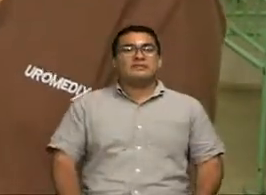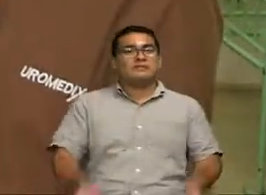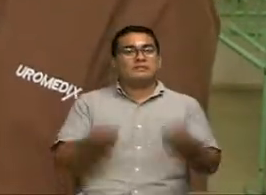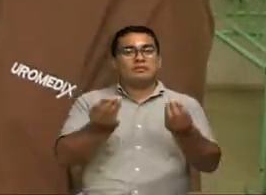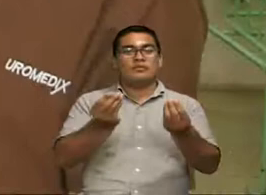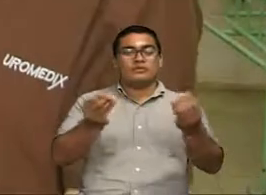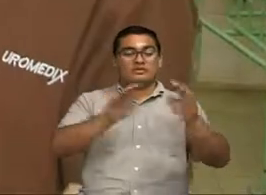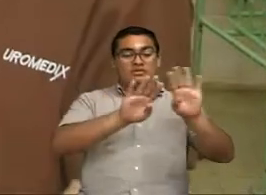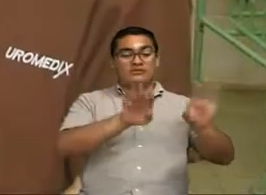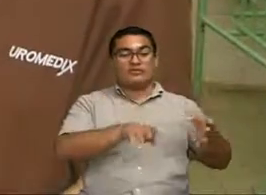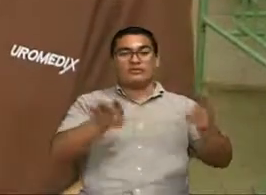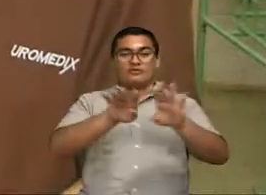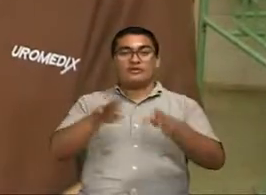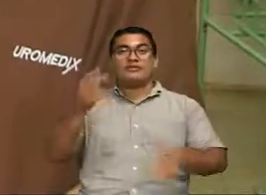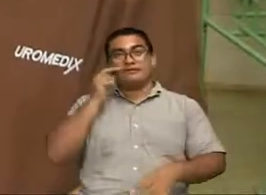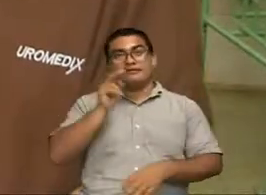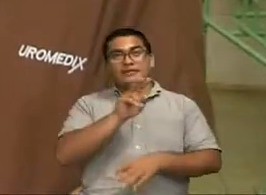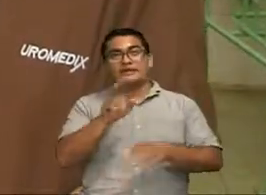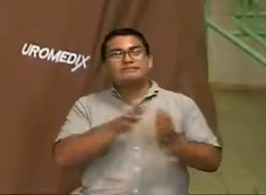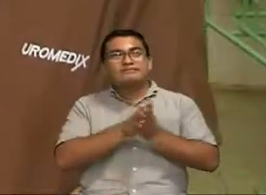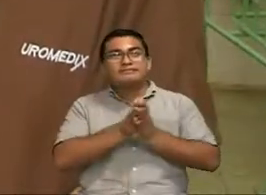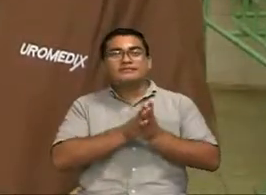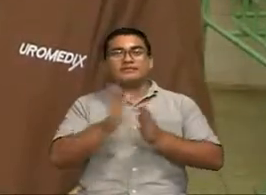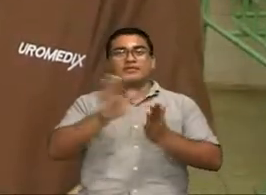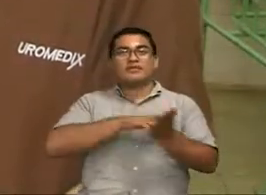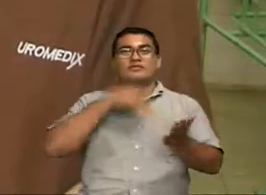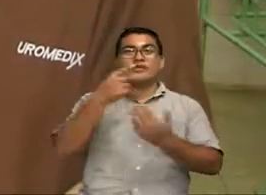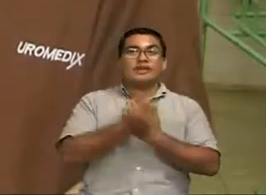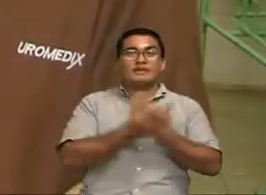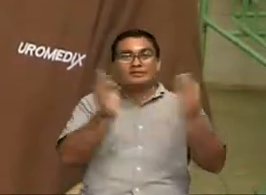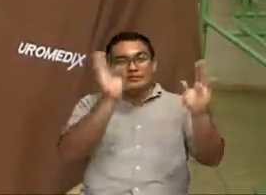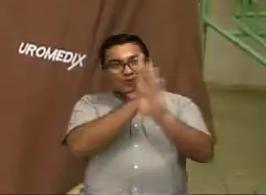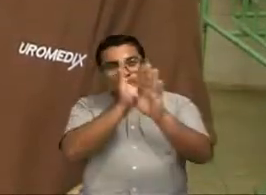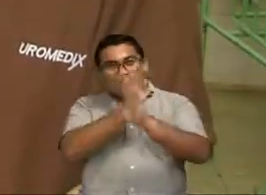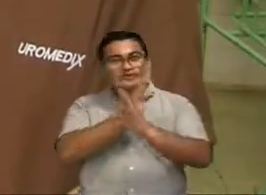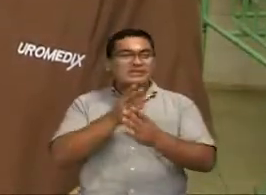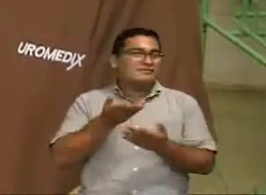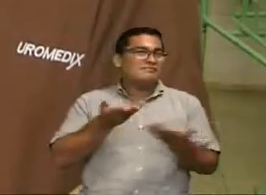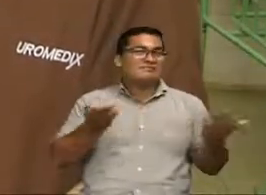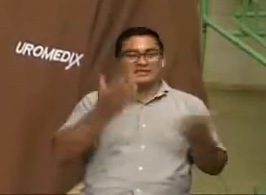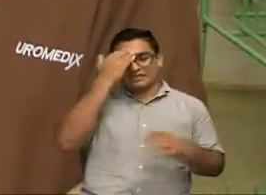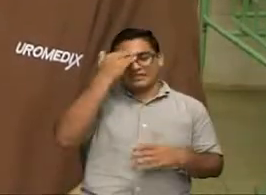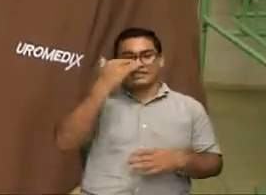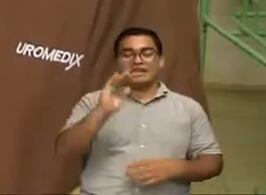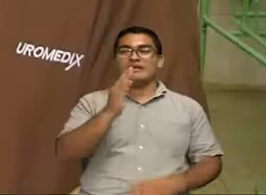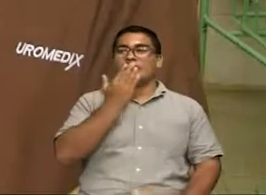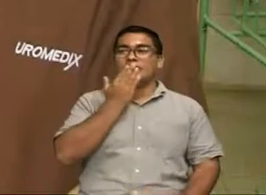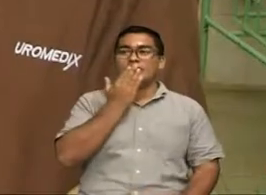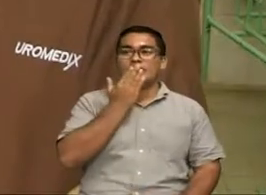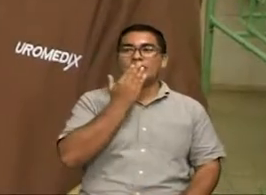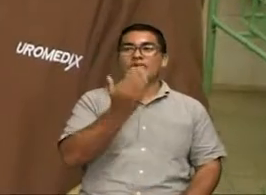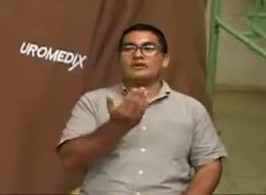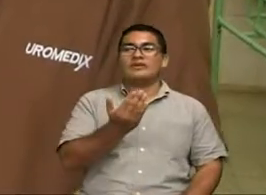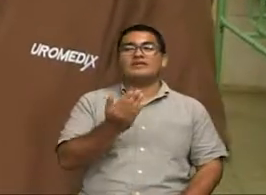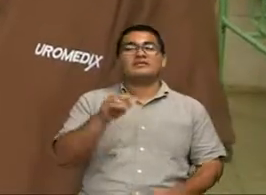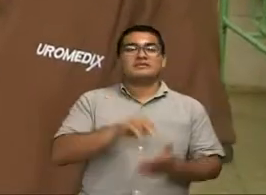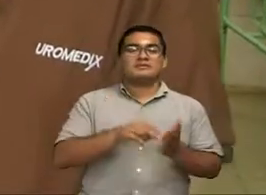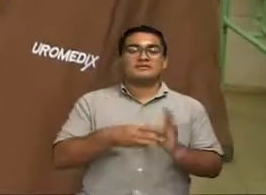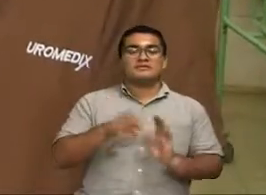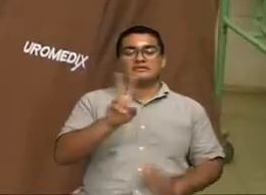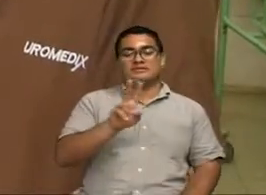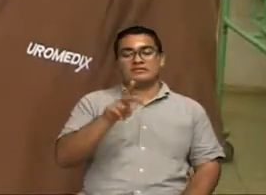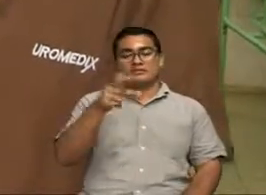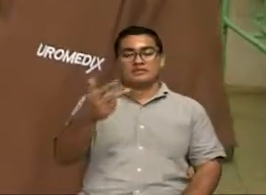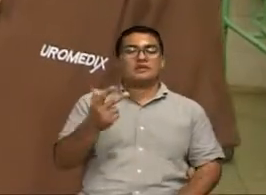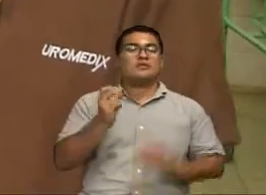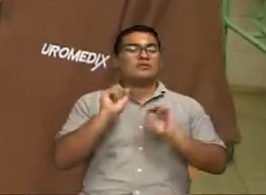miraron este programa, van a tener curiosidad y como saben los beneficios que tiene estas 28 posiciones para